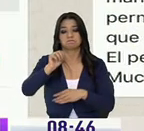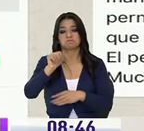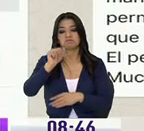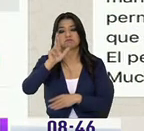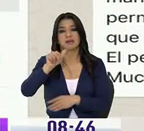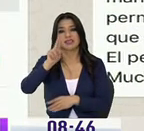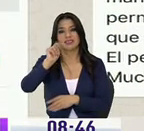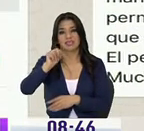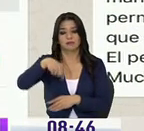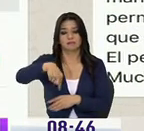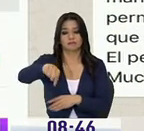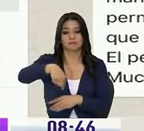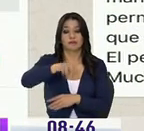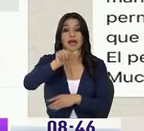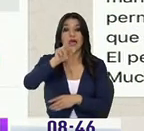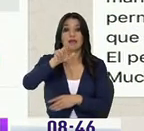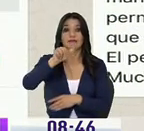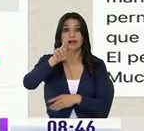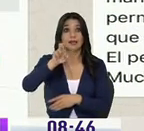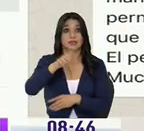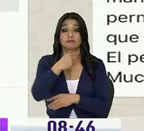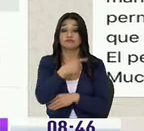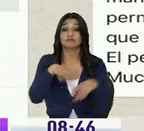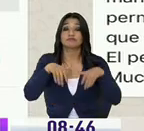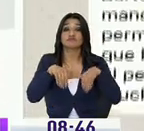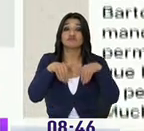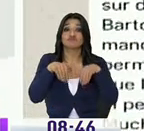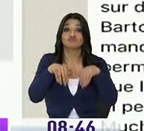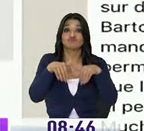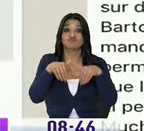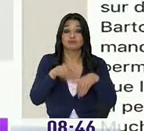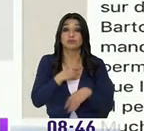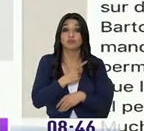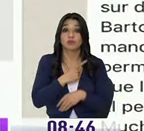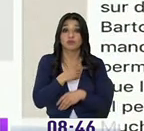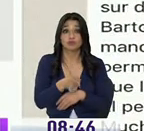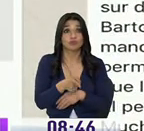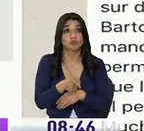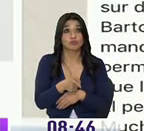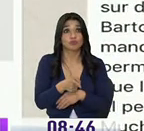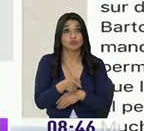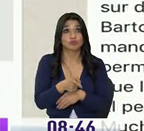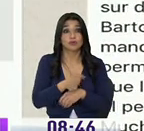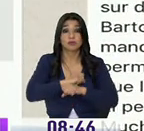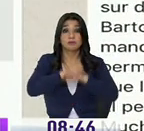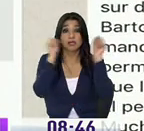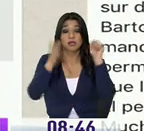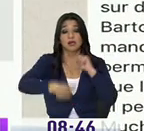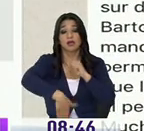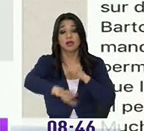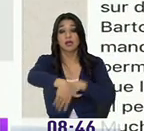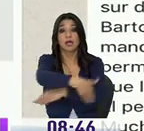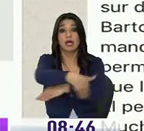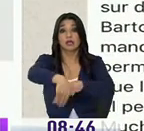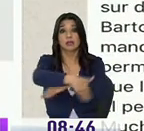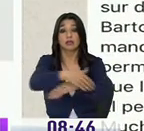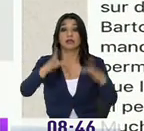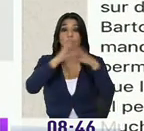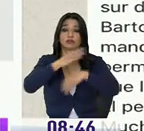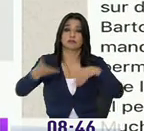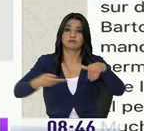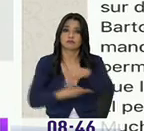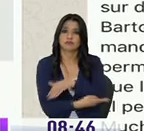calle Bartolomé Álvarez, hay este perrito que sus dueños muy de la mañana lo mandan a la calle y le meten en la noche. Es